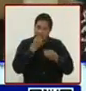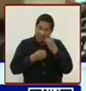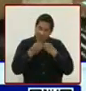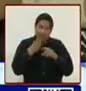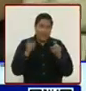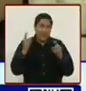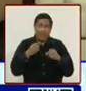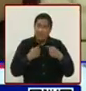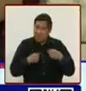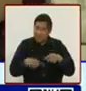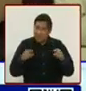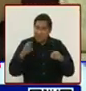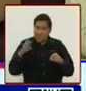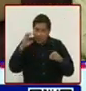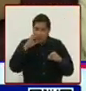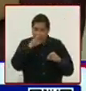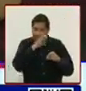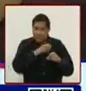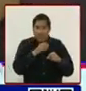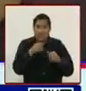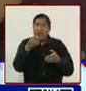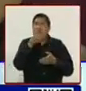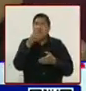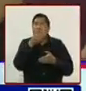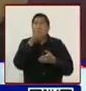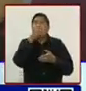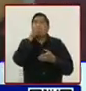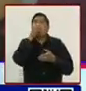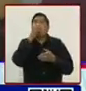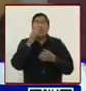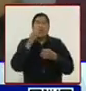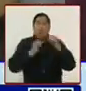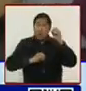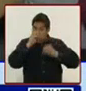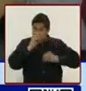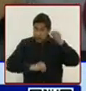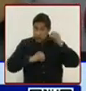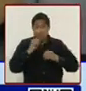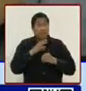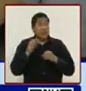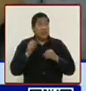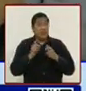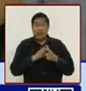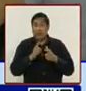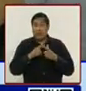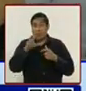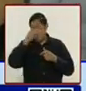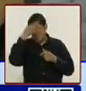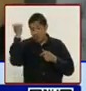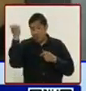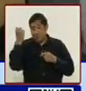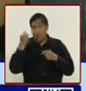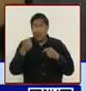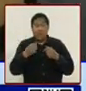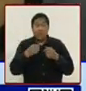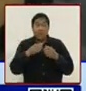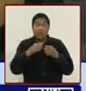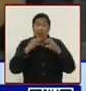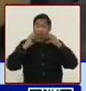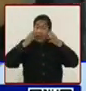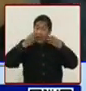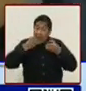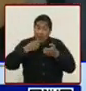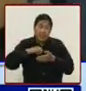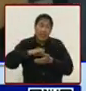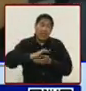algo, pero entiendo de que vas a ir a buscar los apicitos de Oruro con el pastel y mucho más. Y por supuesto, no te olvides del plato paseño, que un